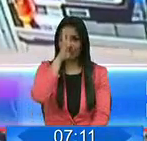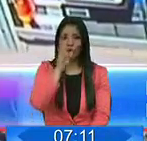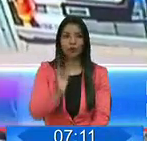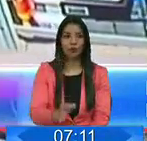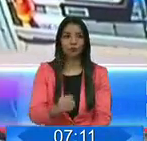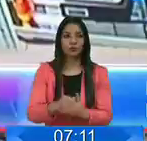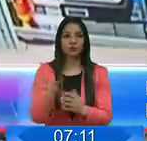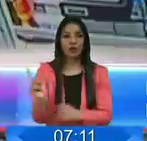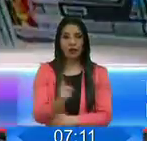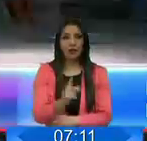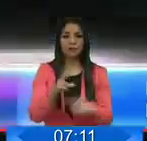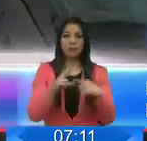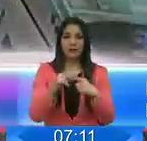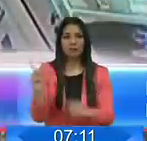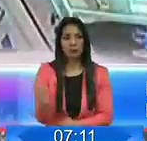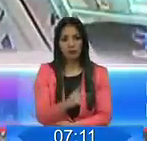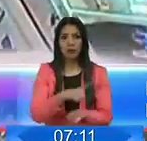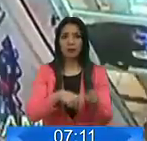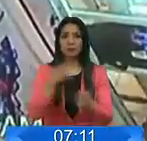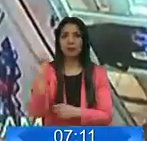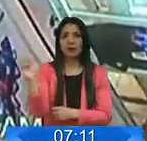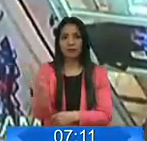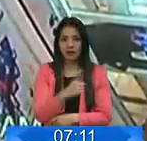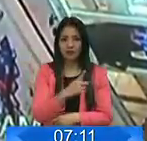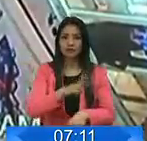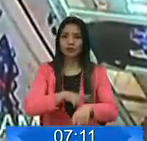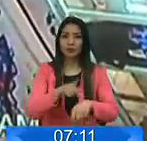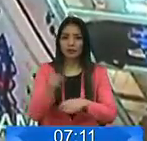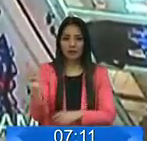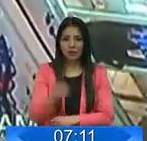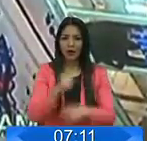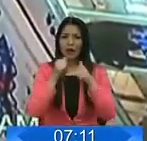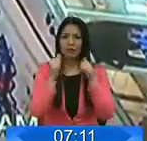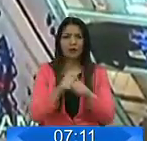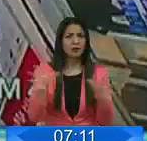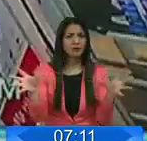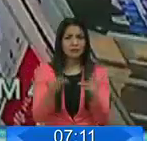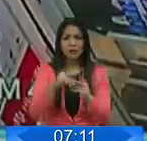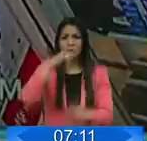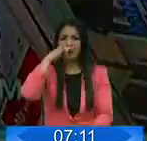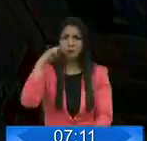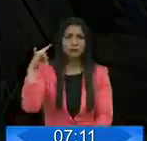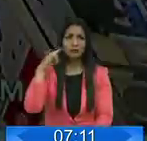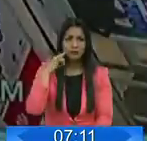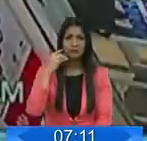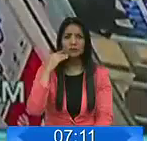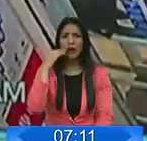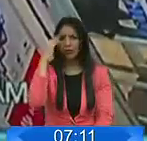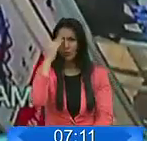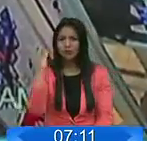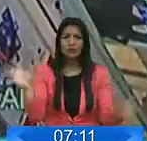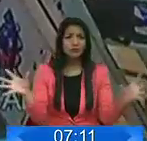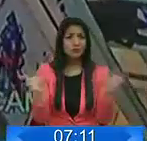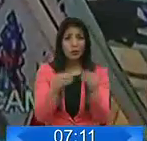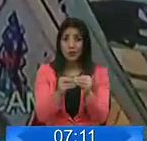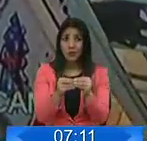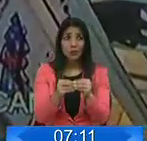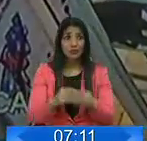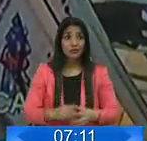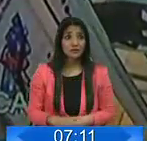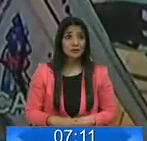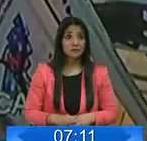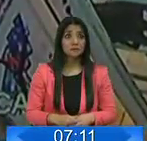hermanos, sobrinos, la abuela. Niños, ancianos, adultos, señoras. A la señora para simular la imagen de